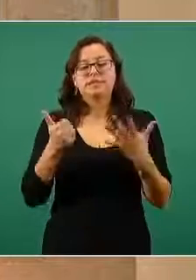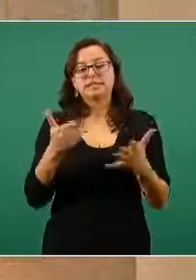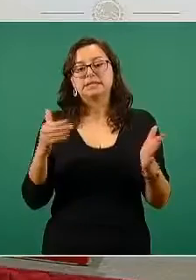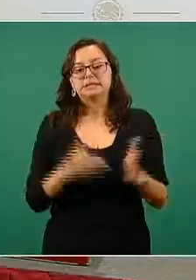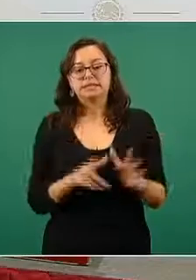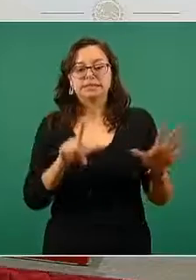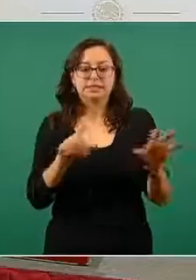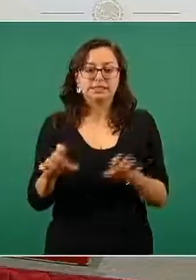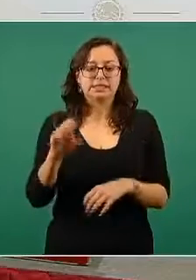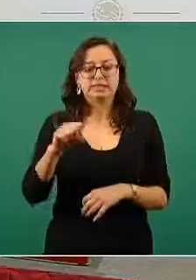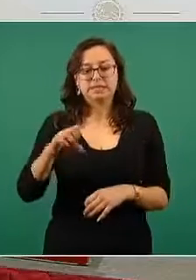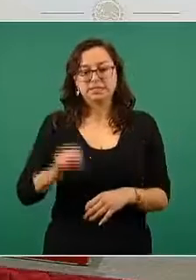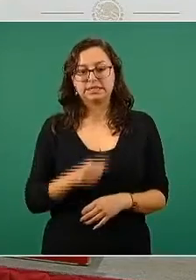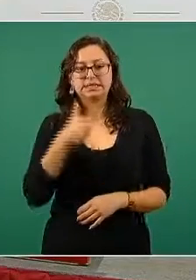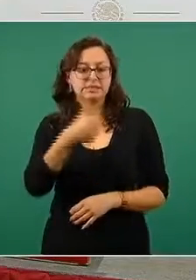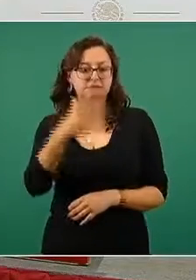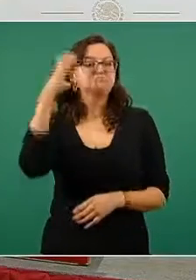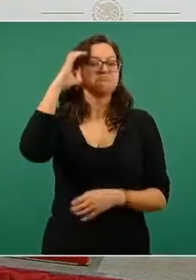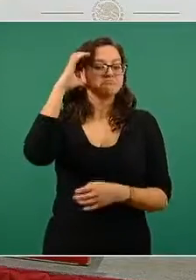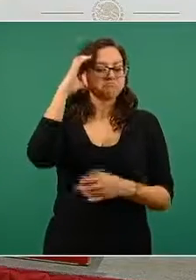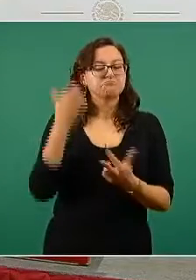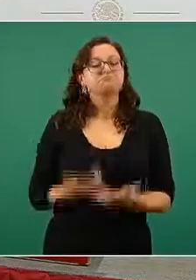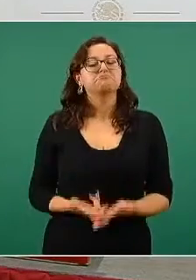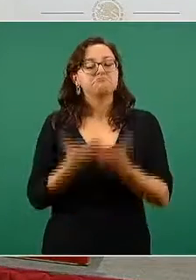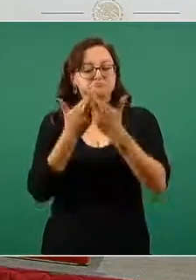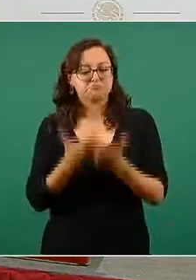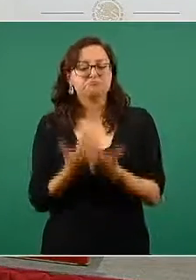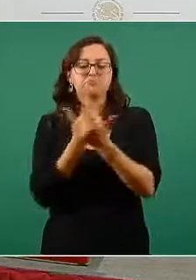6.766 son las camas disponibles con